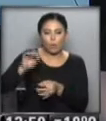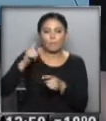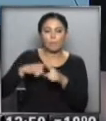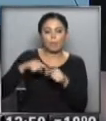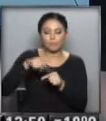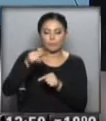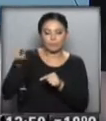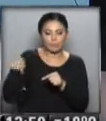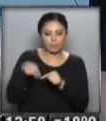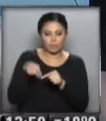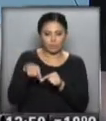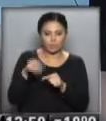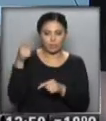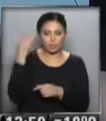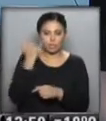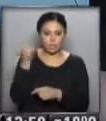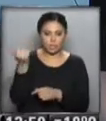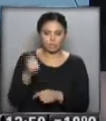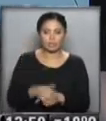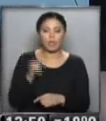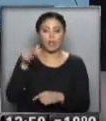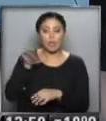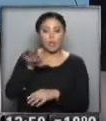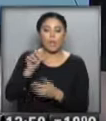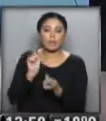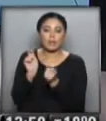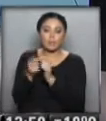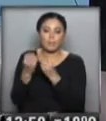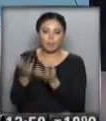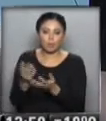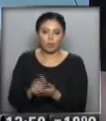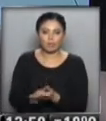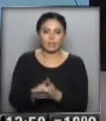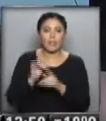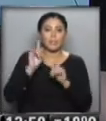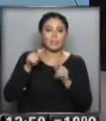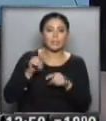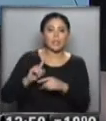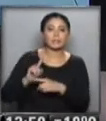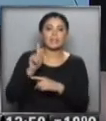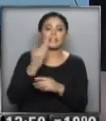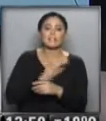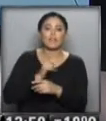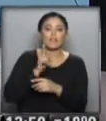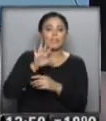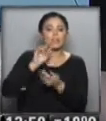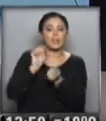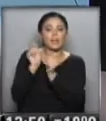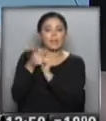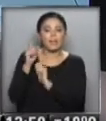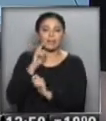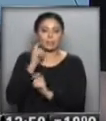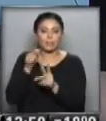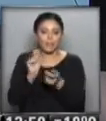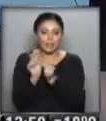cada metrito cuadrado es lo que cayó. Ya mejoró en esa zona, va a ir mejorando también en el este de Santa Fe y de Entre Ríos.